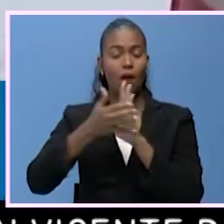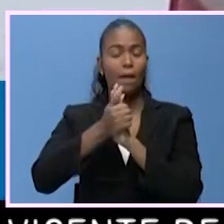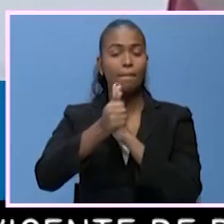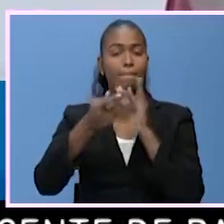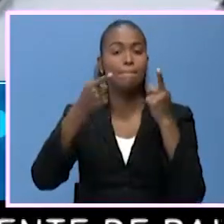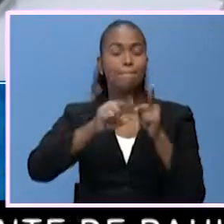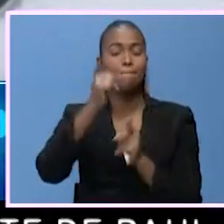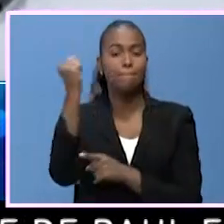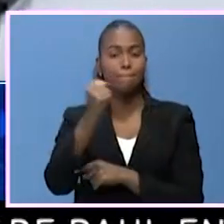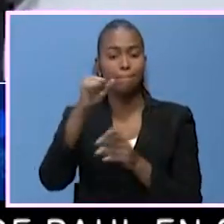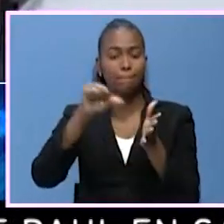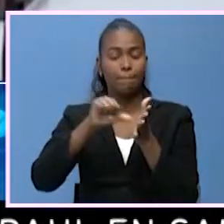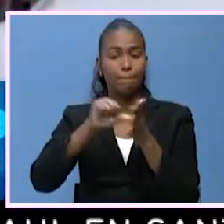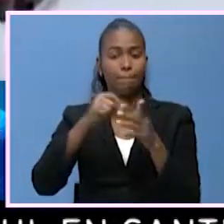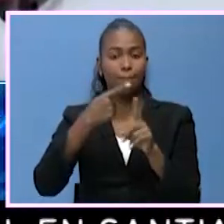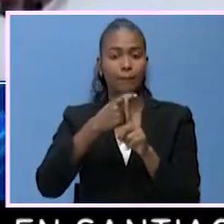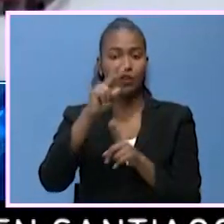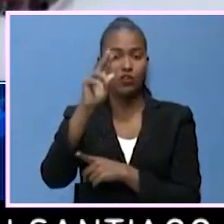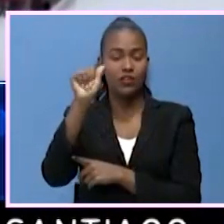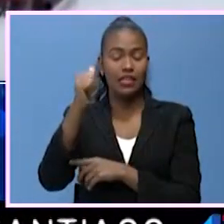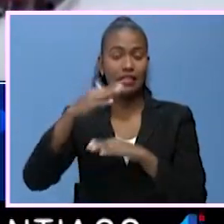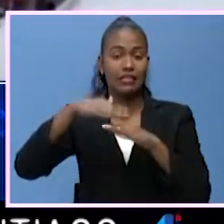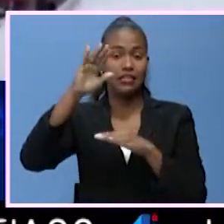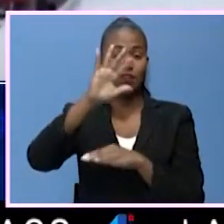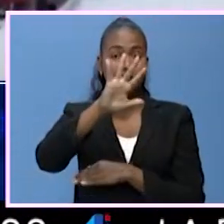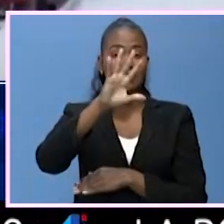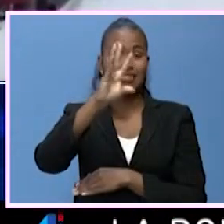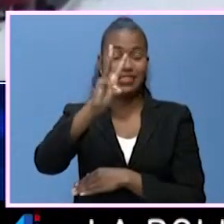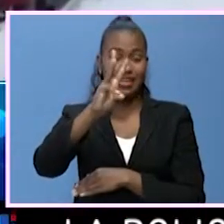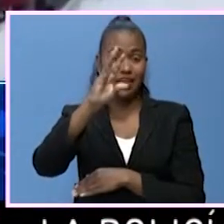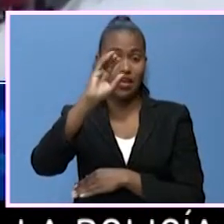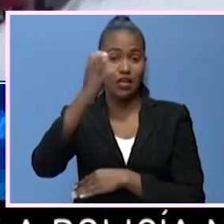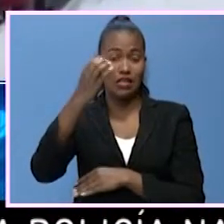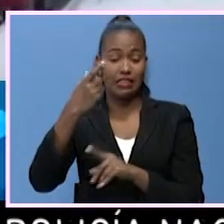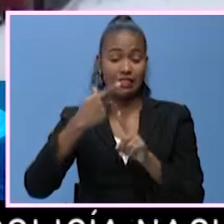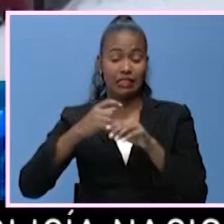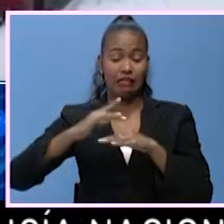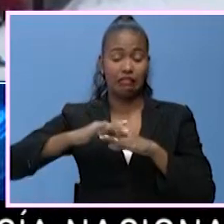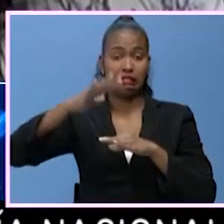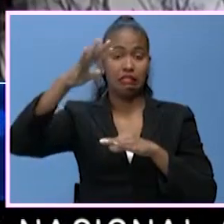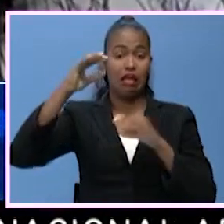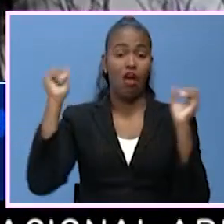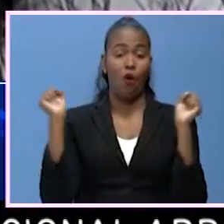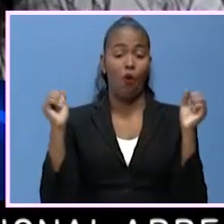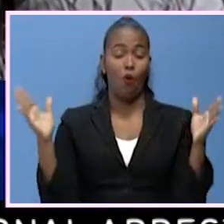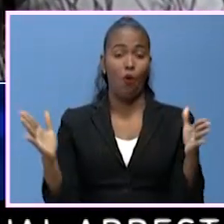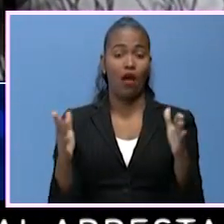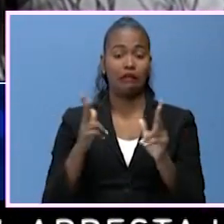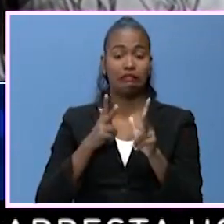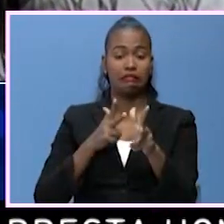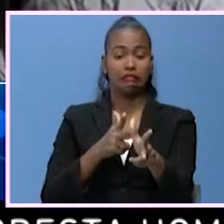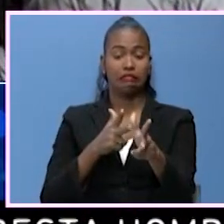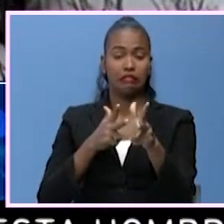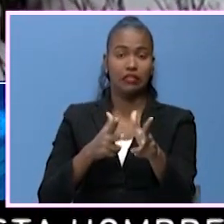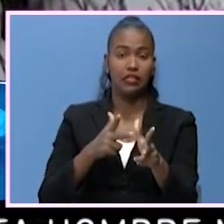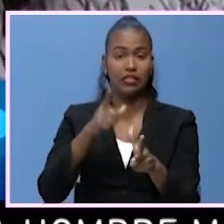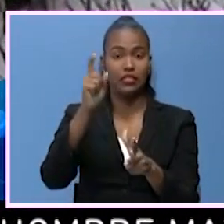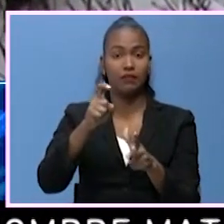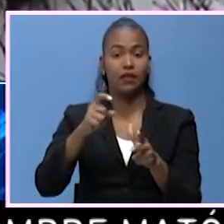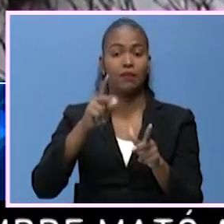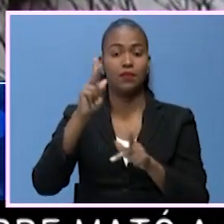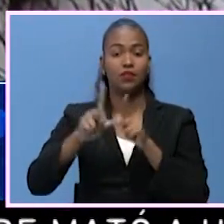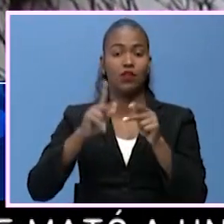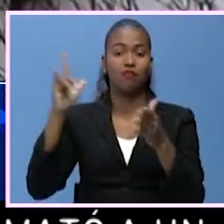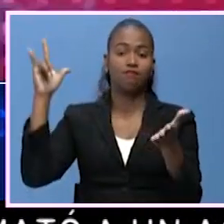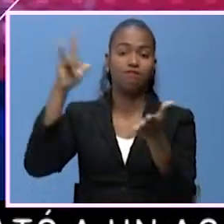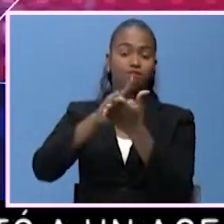sepultó este sábado la capital rusa bajo un manto de 56 centímetros de nieve, paralizó el tráfico y obligó a retrasar decenas de